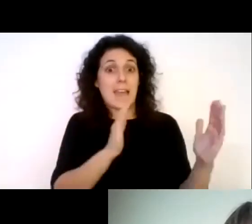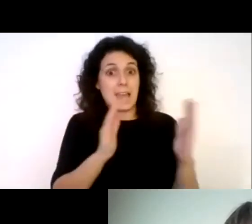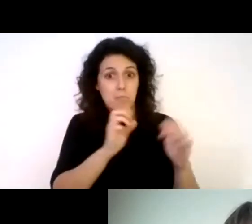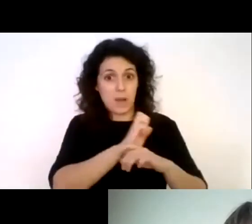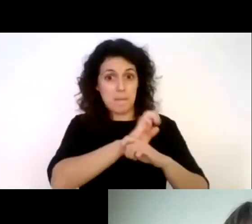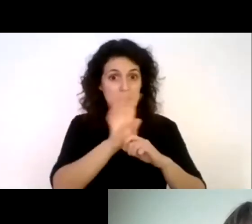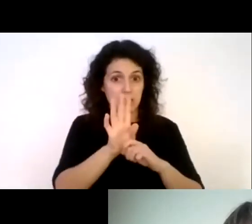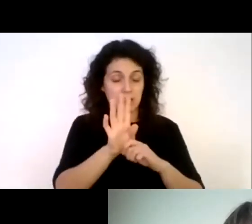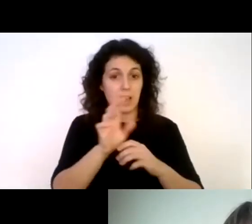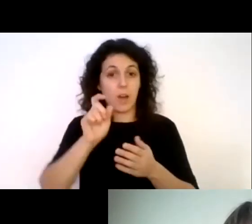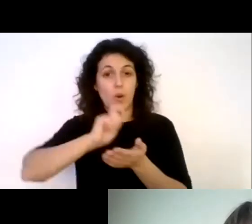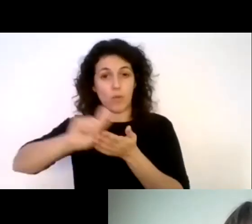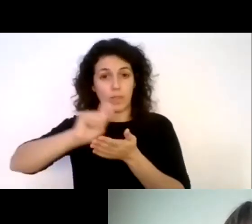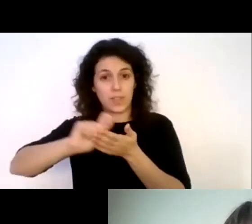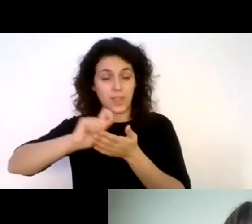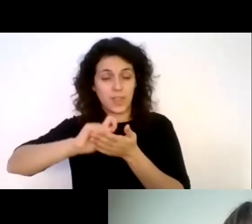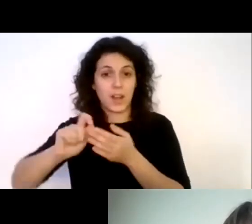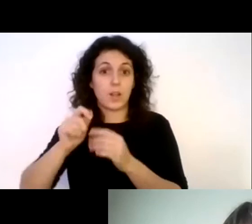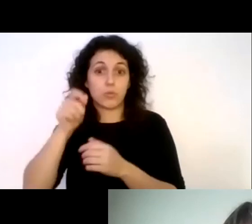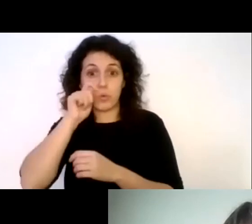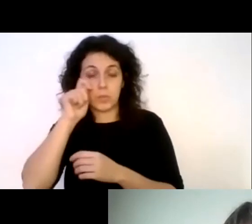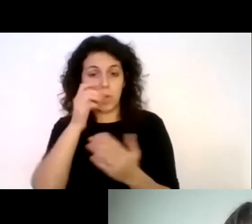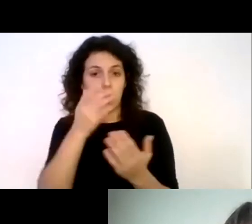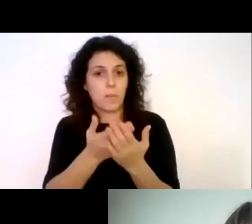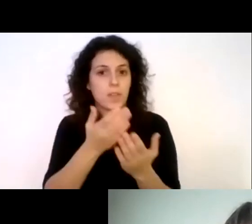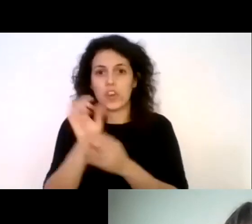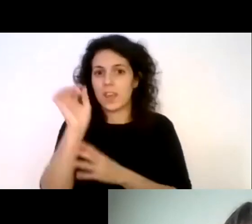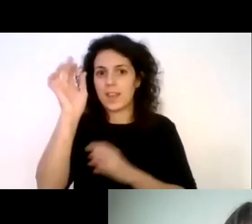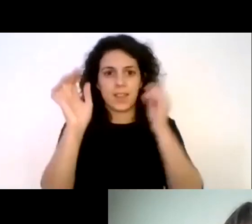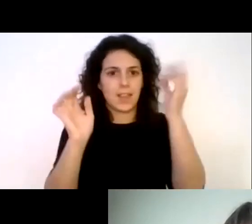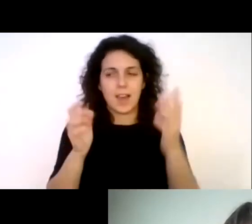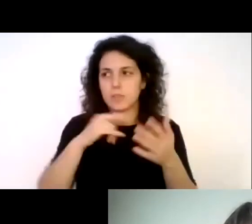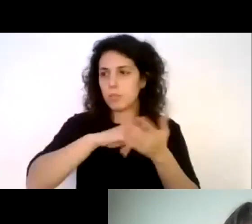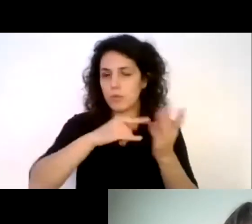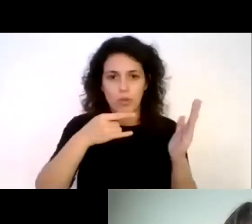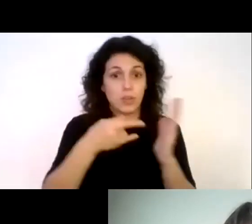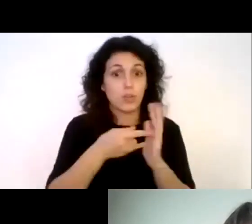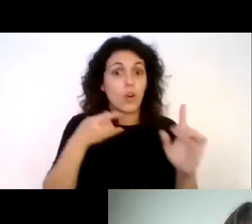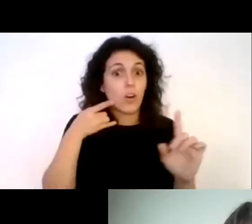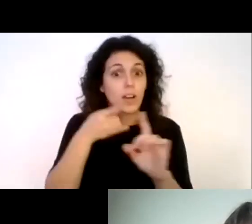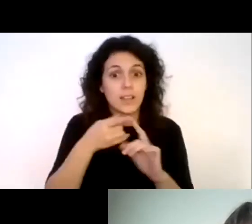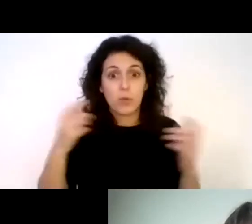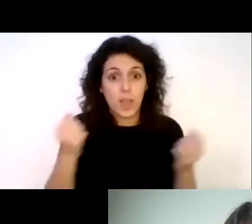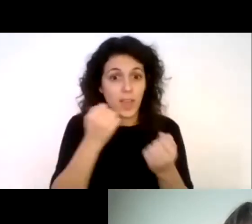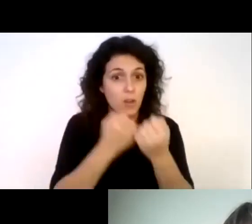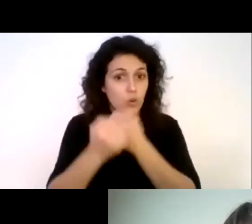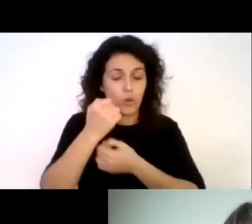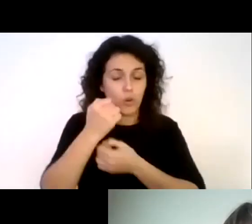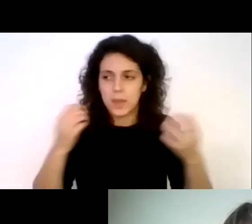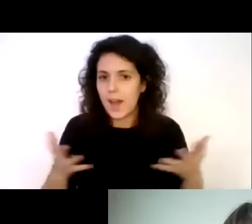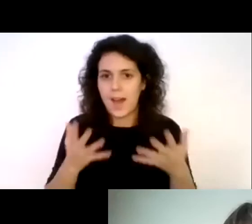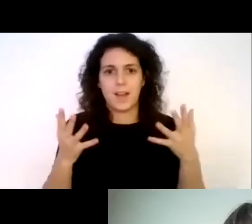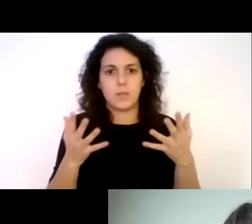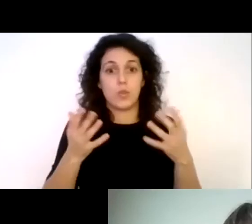Turismo solicitó ideas creativas, proyectos para poder reactivar la economía. Así que le mandamos un